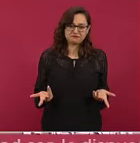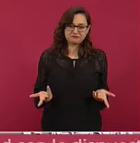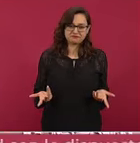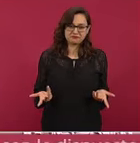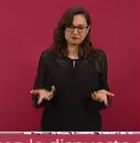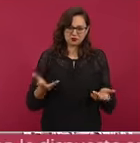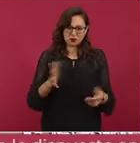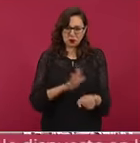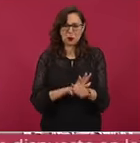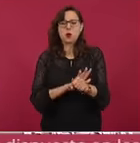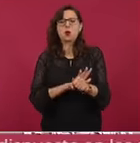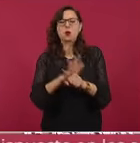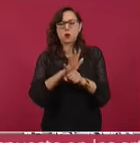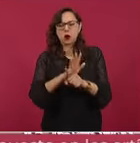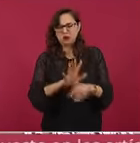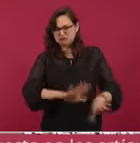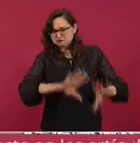¿cuándo